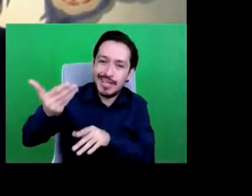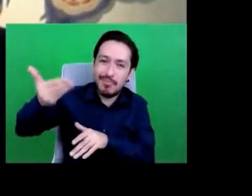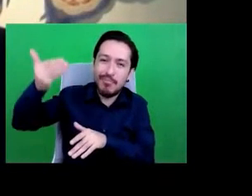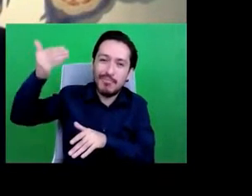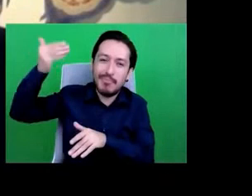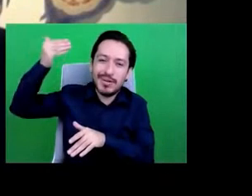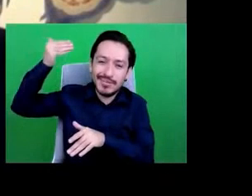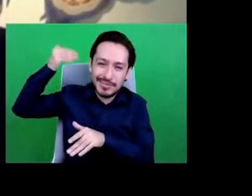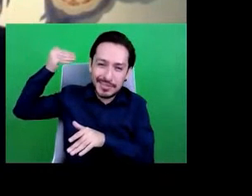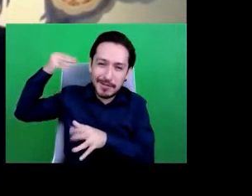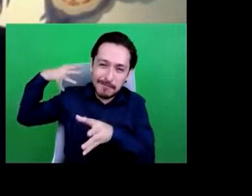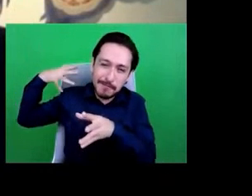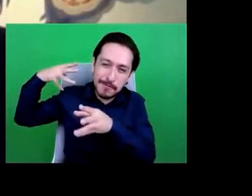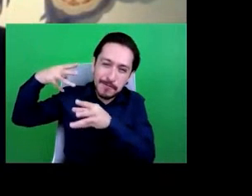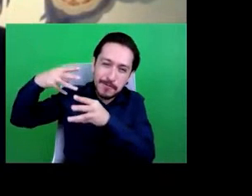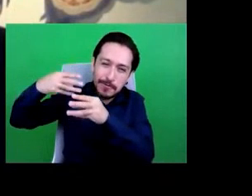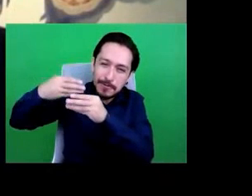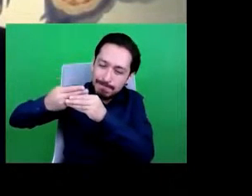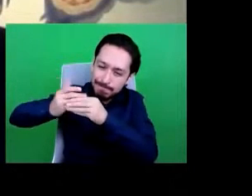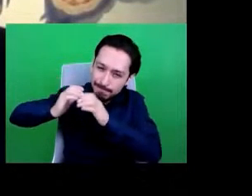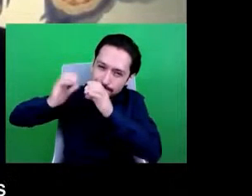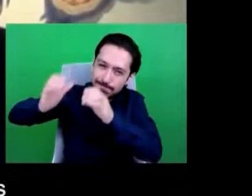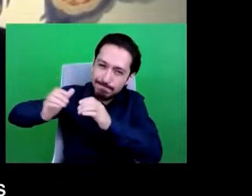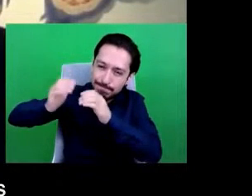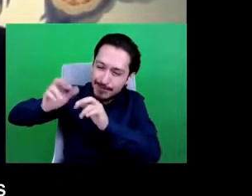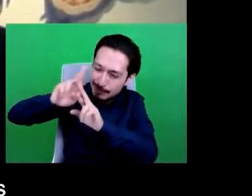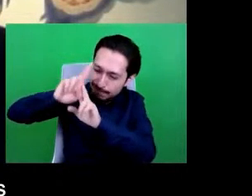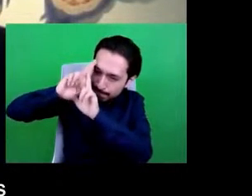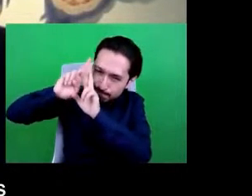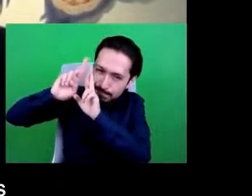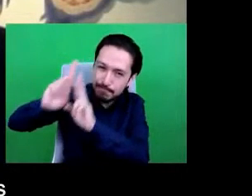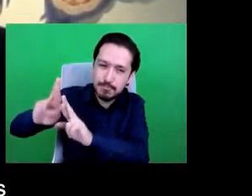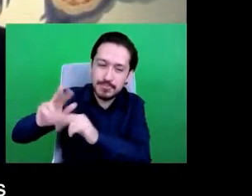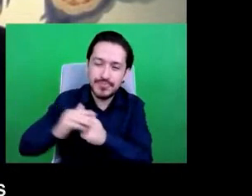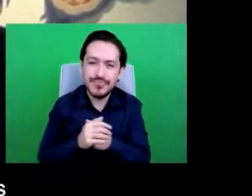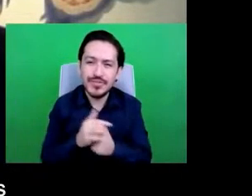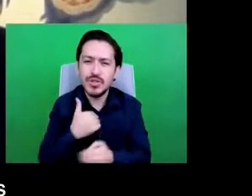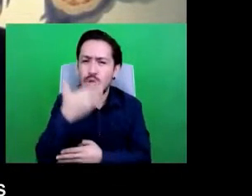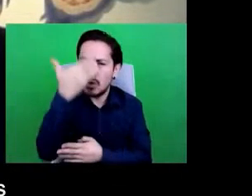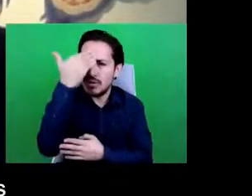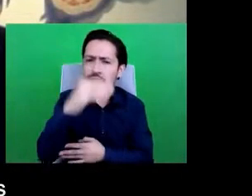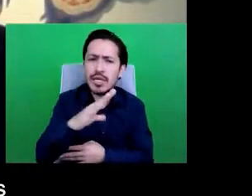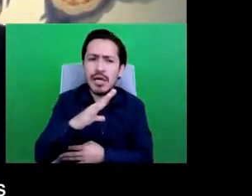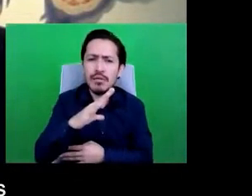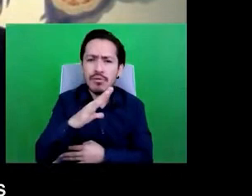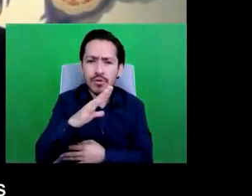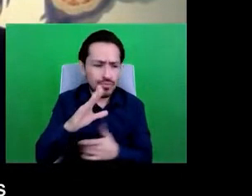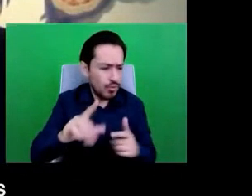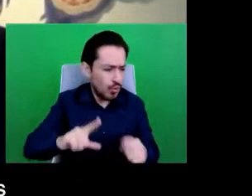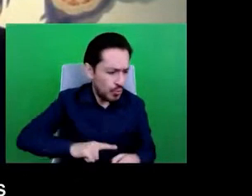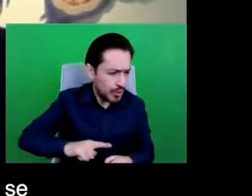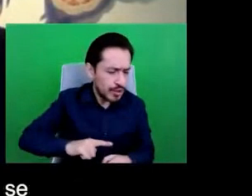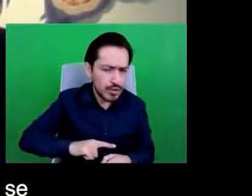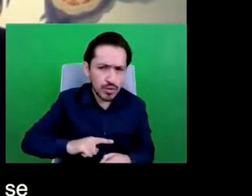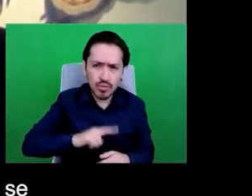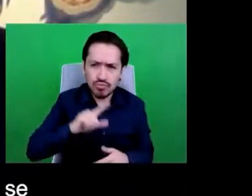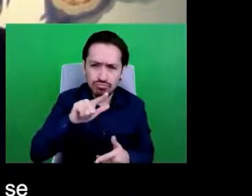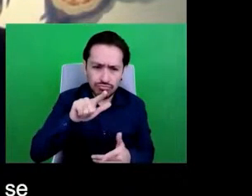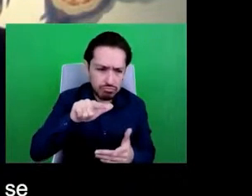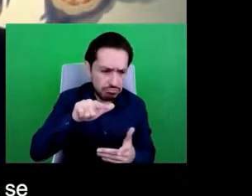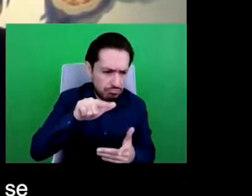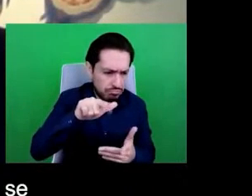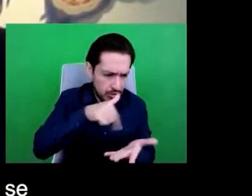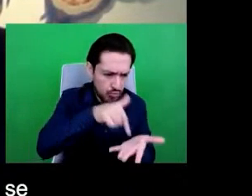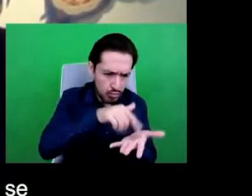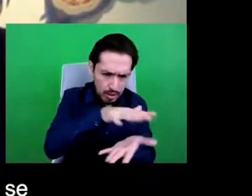tema de recursos y yo sé que hay formas en las que los gobiernos locales y regionales pueden convencer a